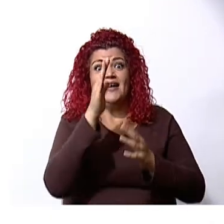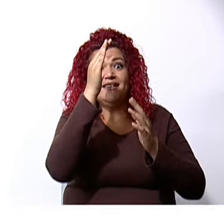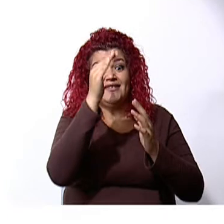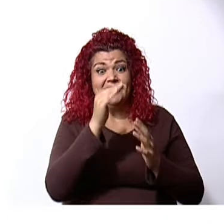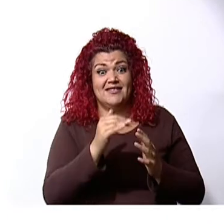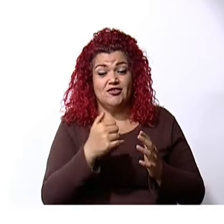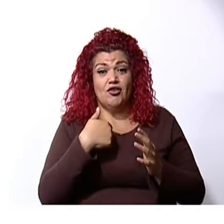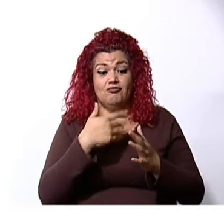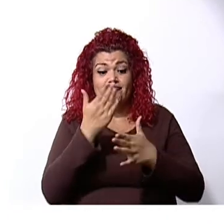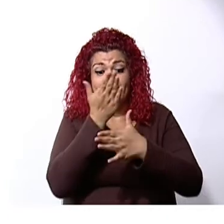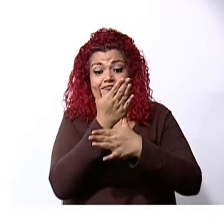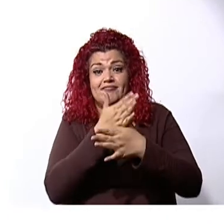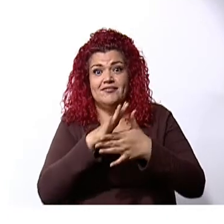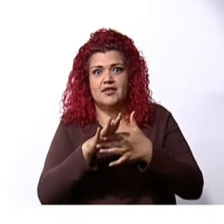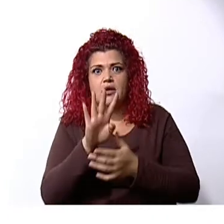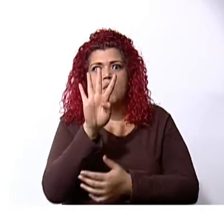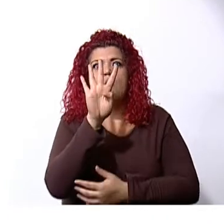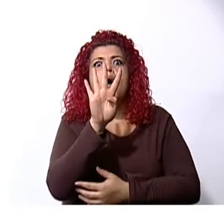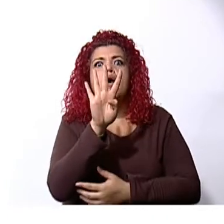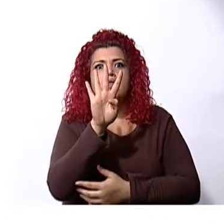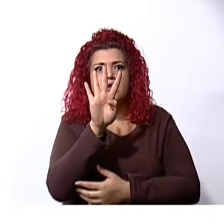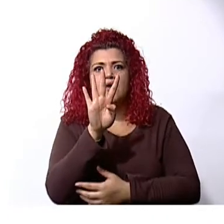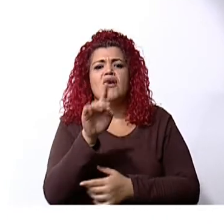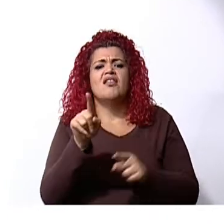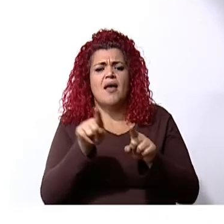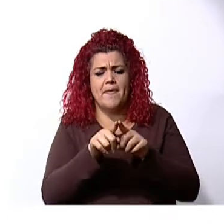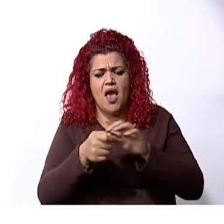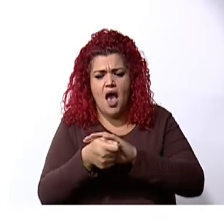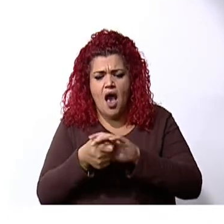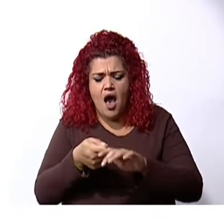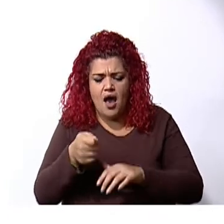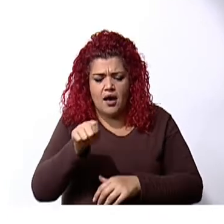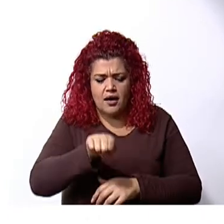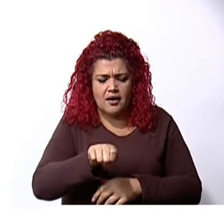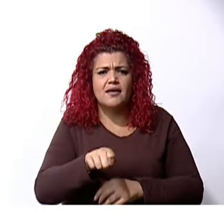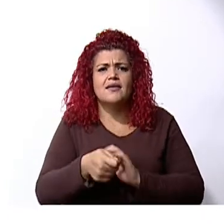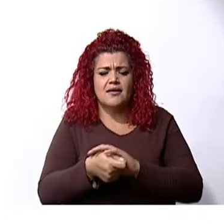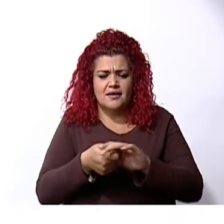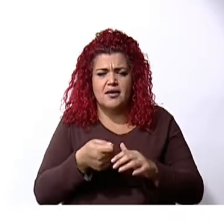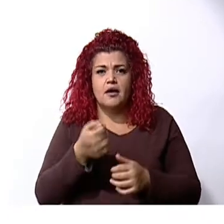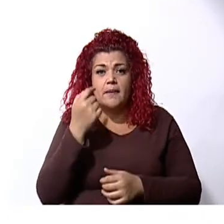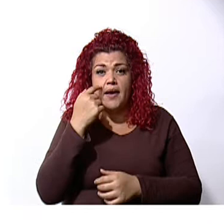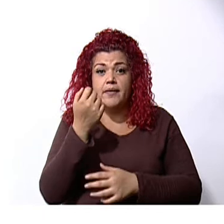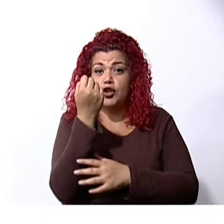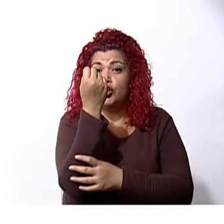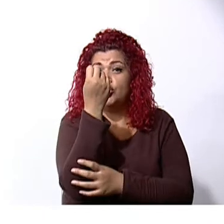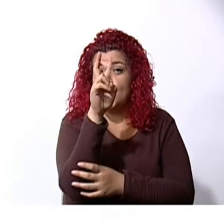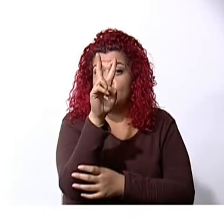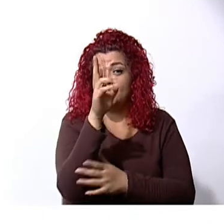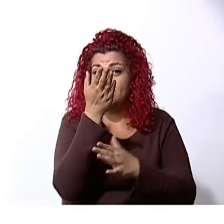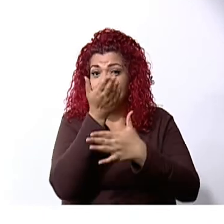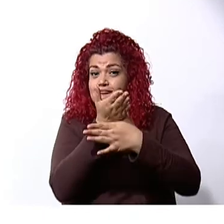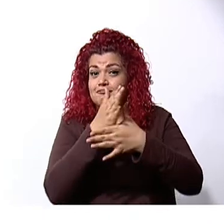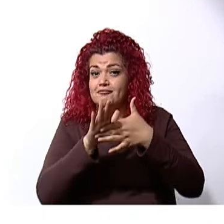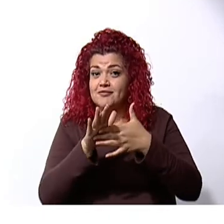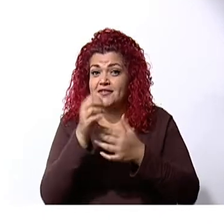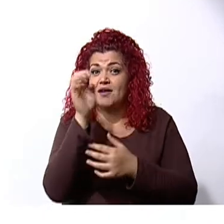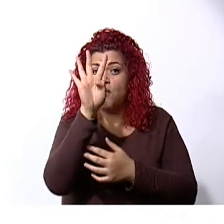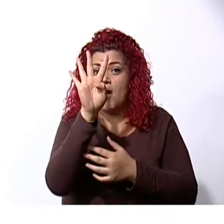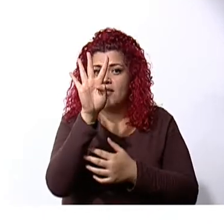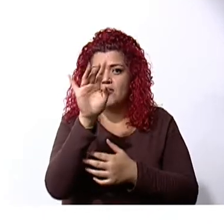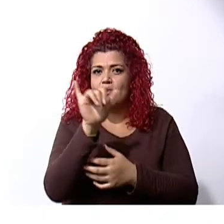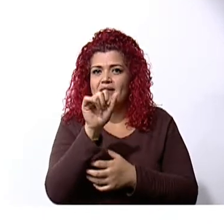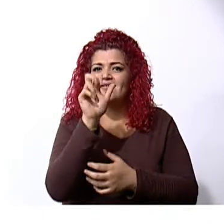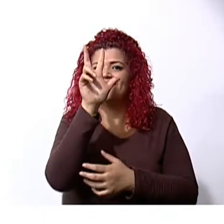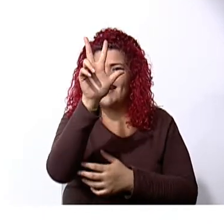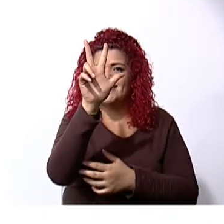entre 4, también dividimos la harina. Observen ahí, 12 entre 4, 3.